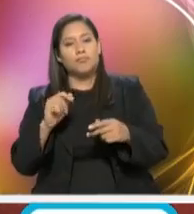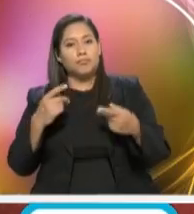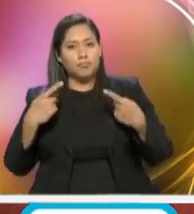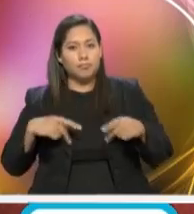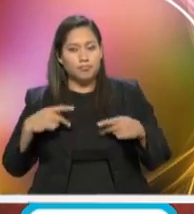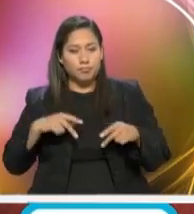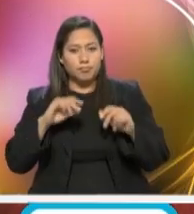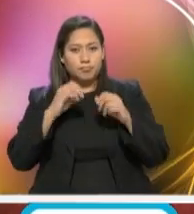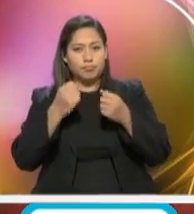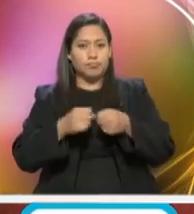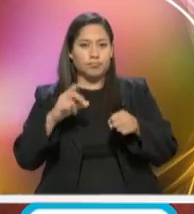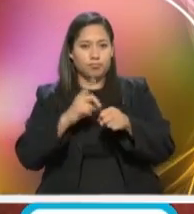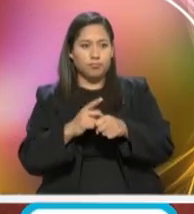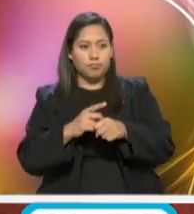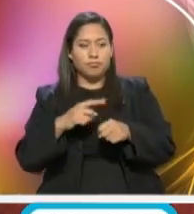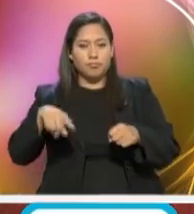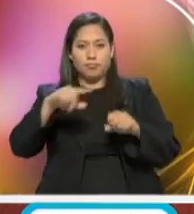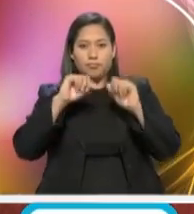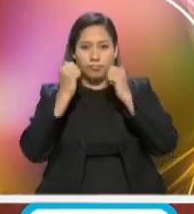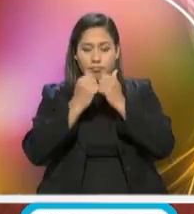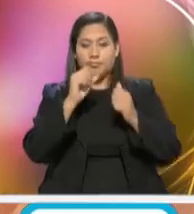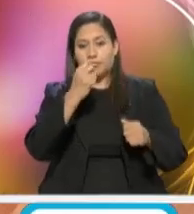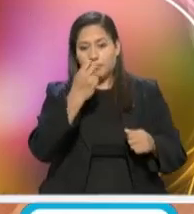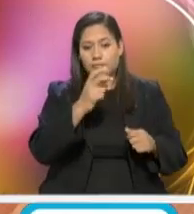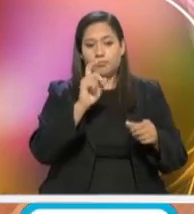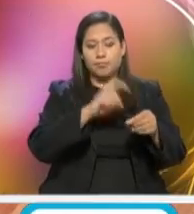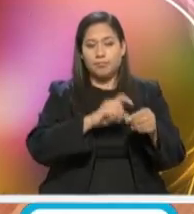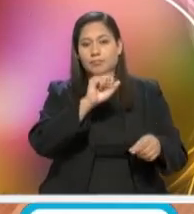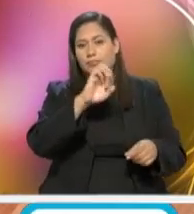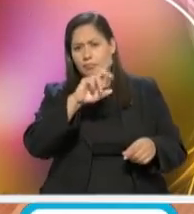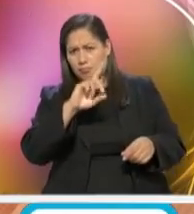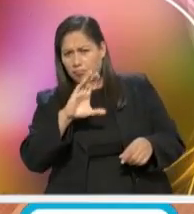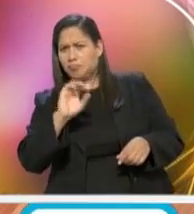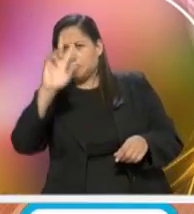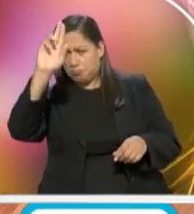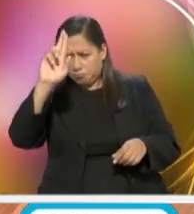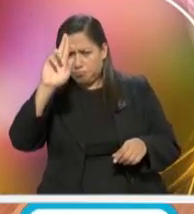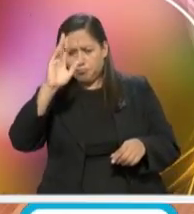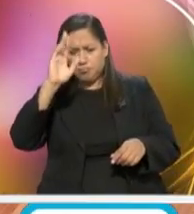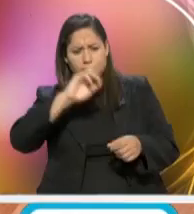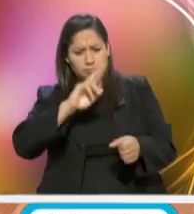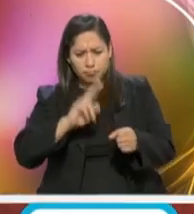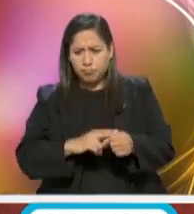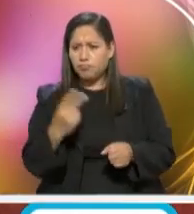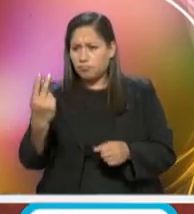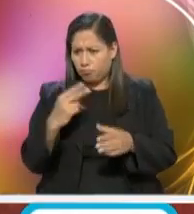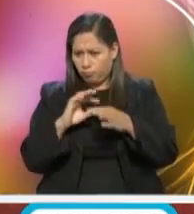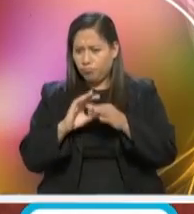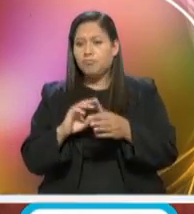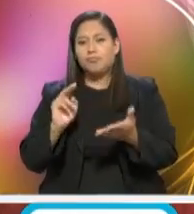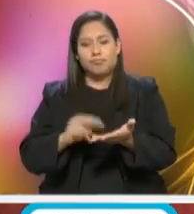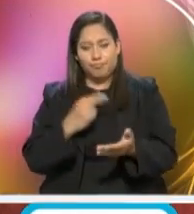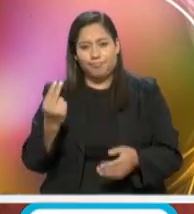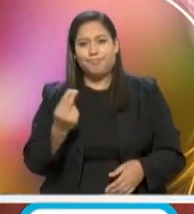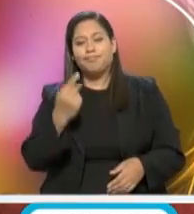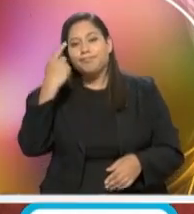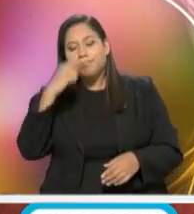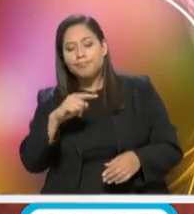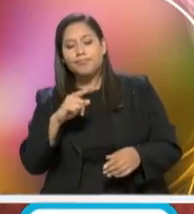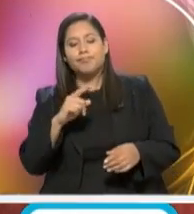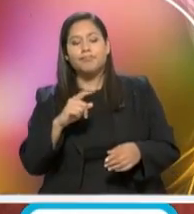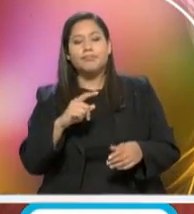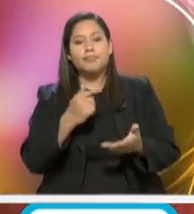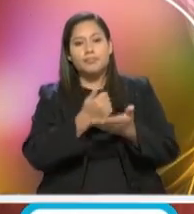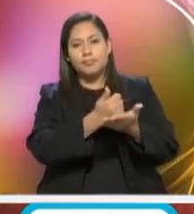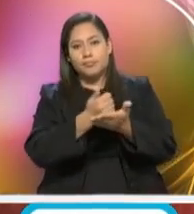civil. Y ahí pues realmente fue cuando entró SEDECO muy naturalmente para decir, esta es una alianza que necesitamos para habilitar y